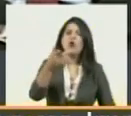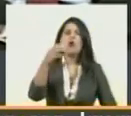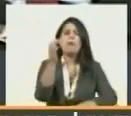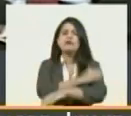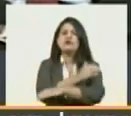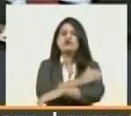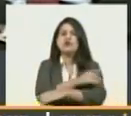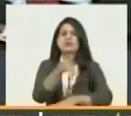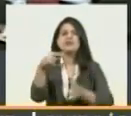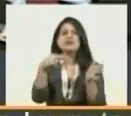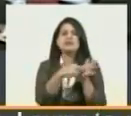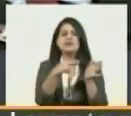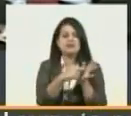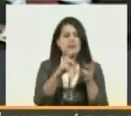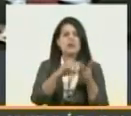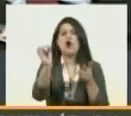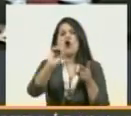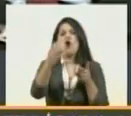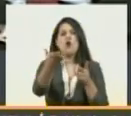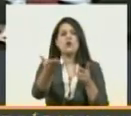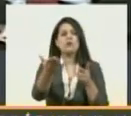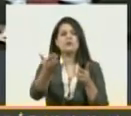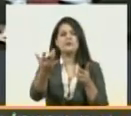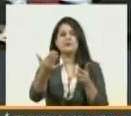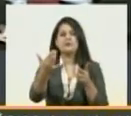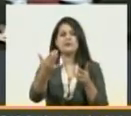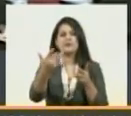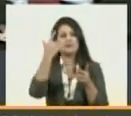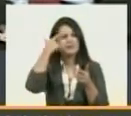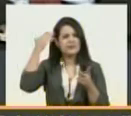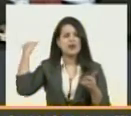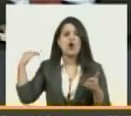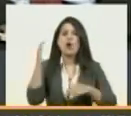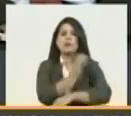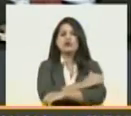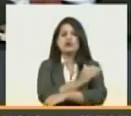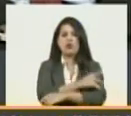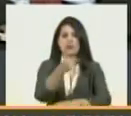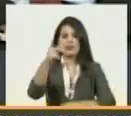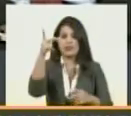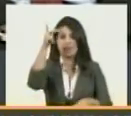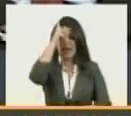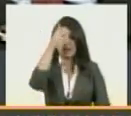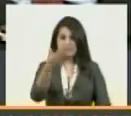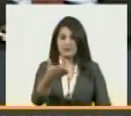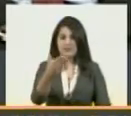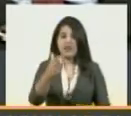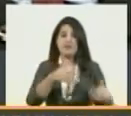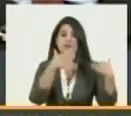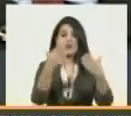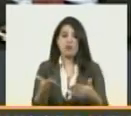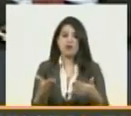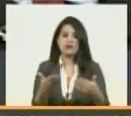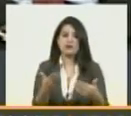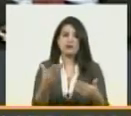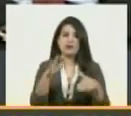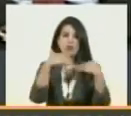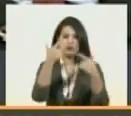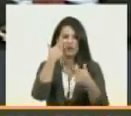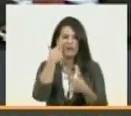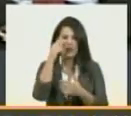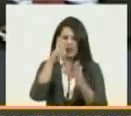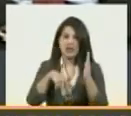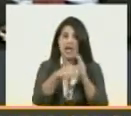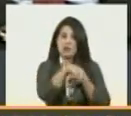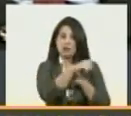oposición en Siria o el papel que ha jugado y jugó la oposición en Irak y después lo desechan. Eso es lo que ellos todavía no